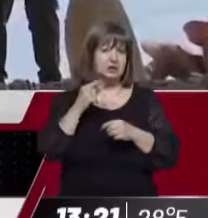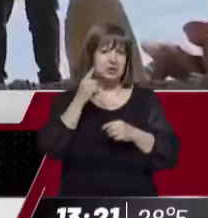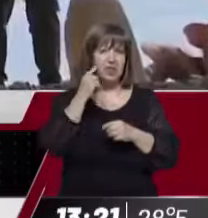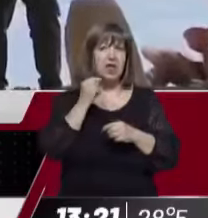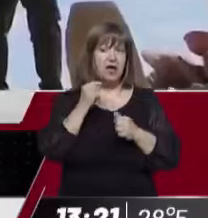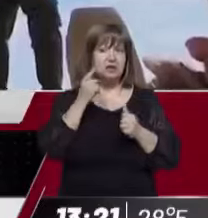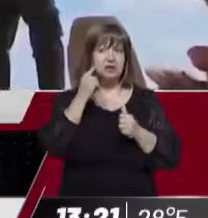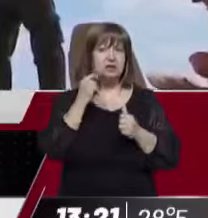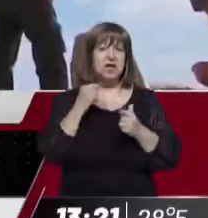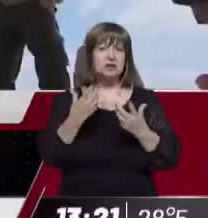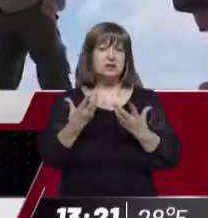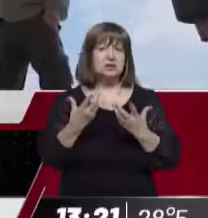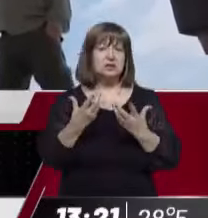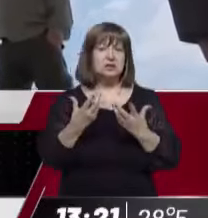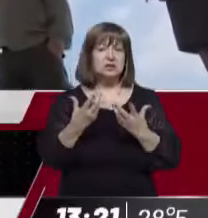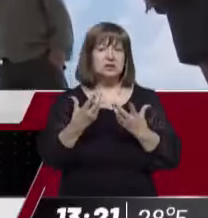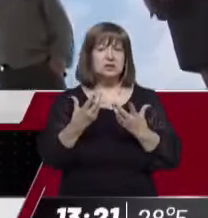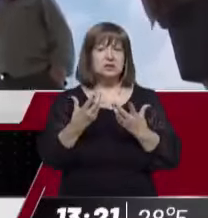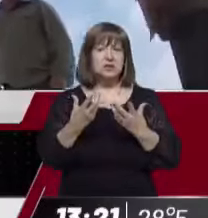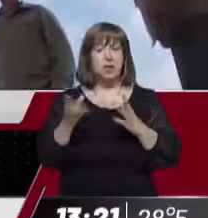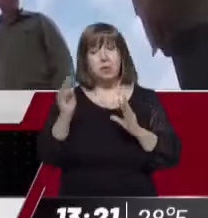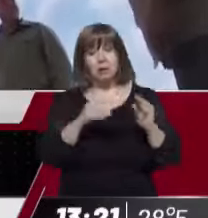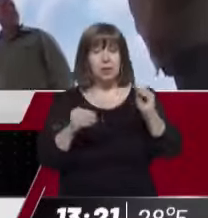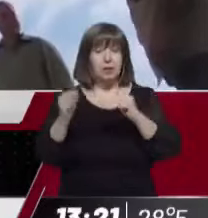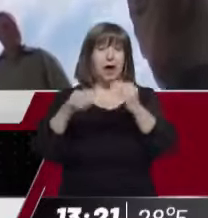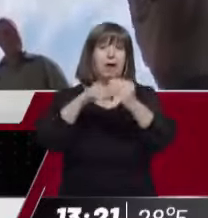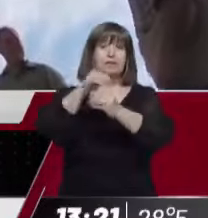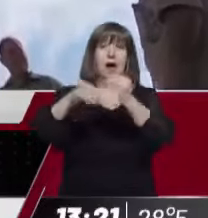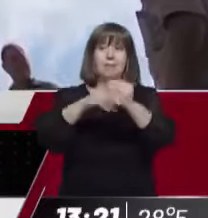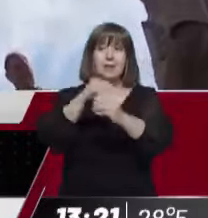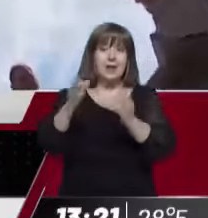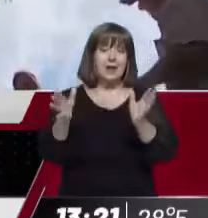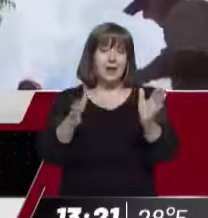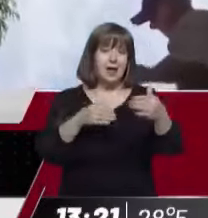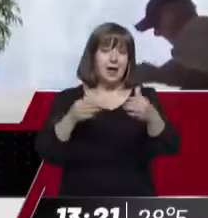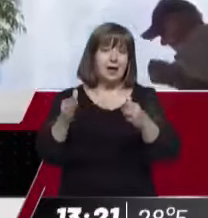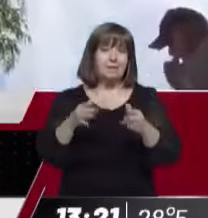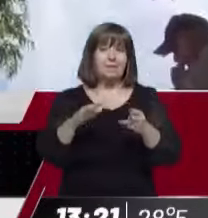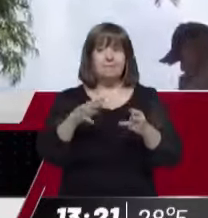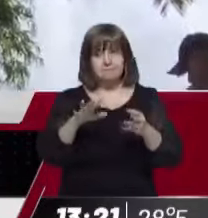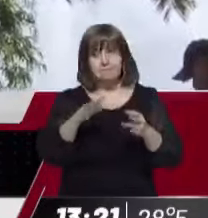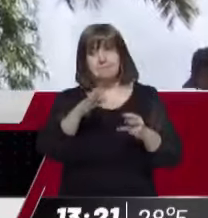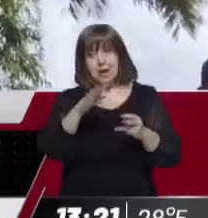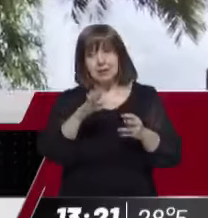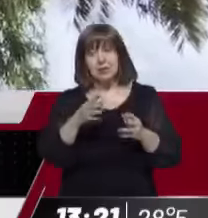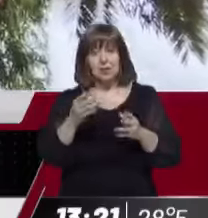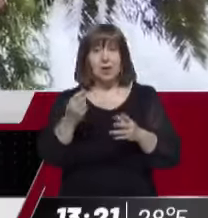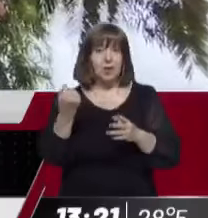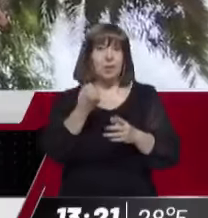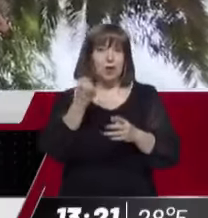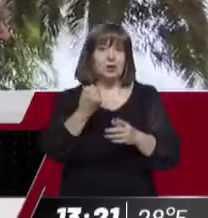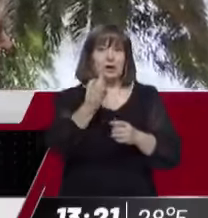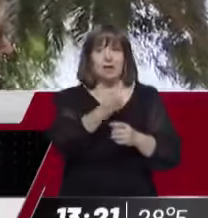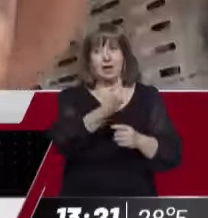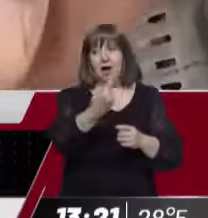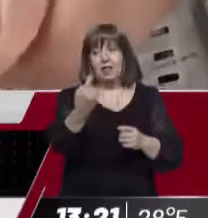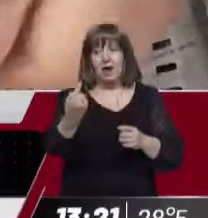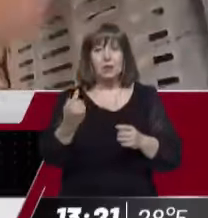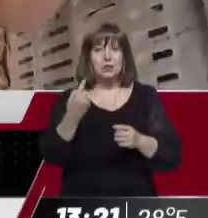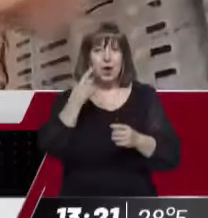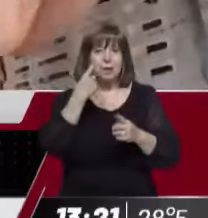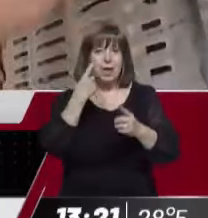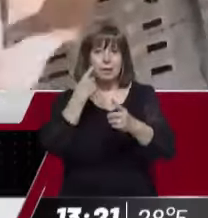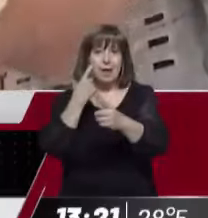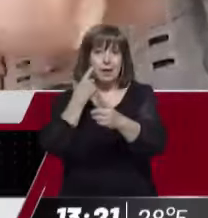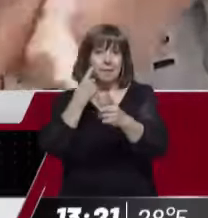claro, calculé por hora, pero cuando metes toda la familia, lo que terminás sacando en el día te rinde, te sí, sirve. Sí, nos sirve. Por